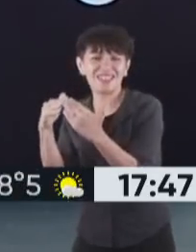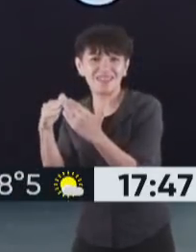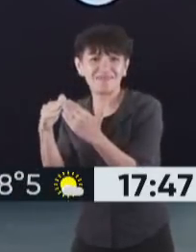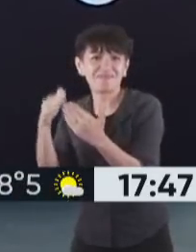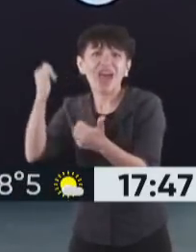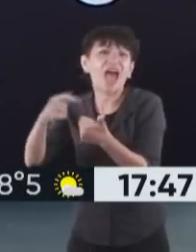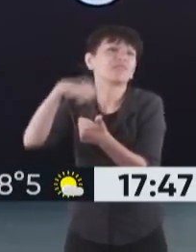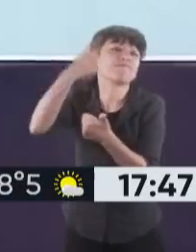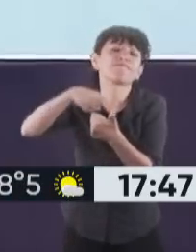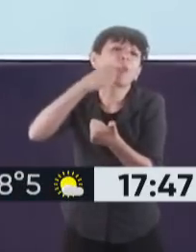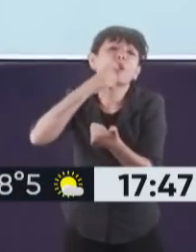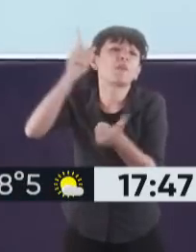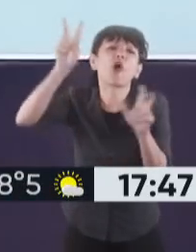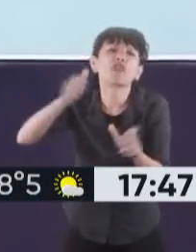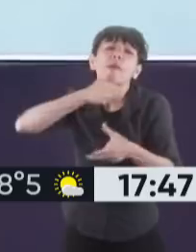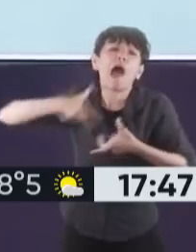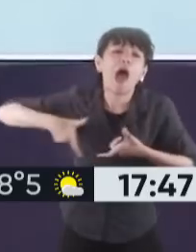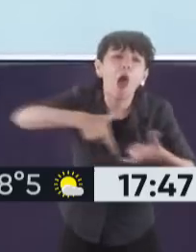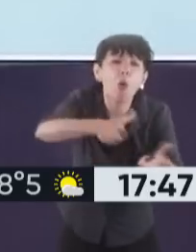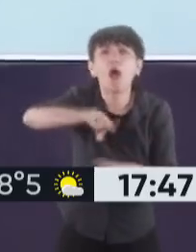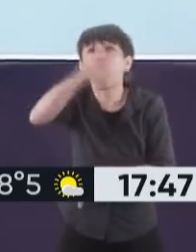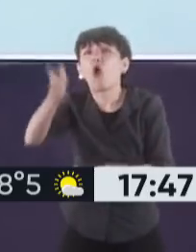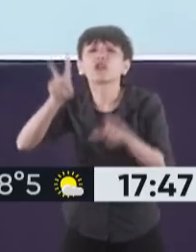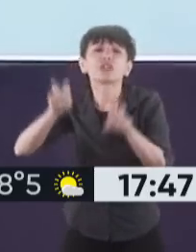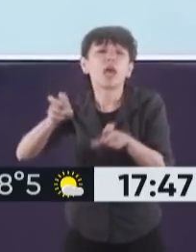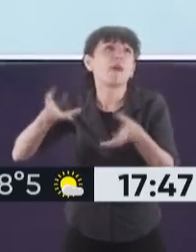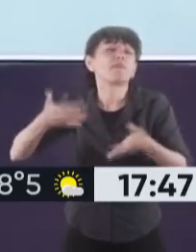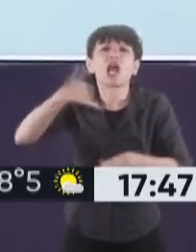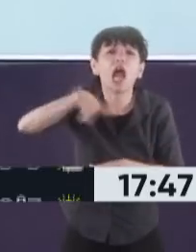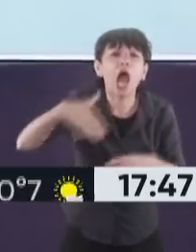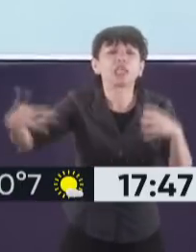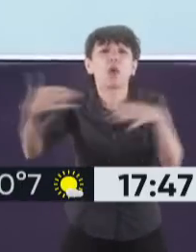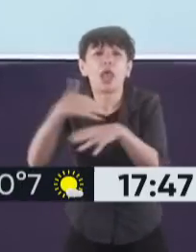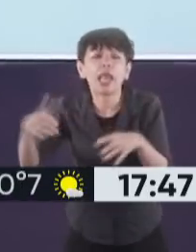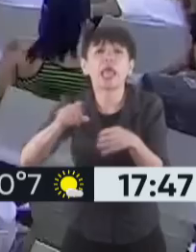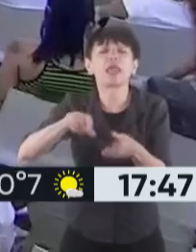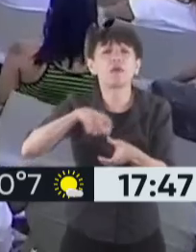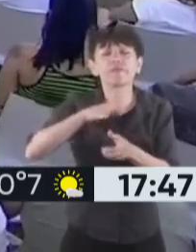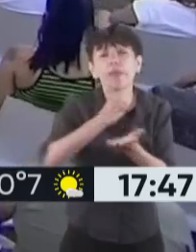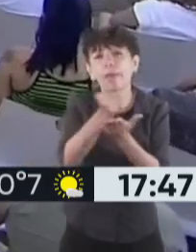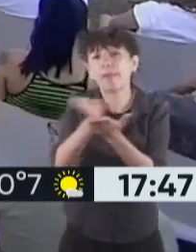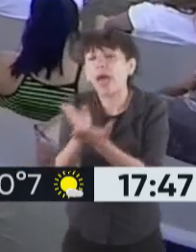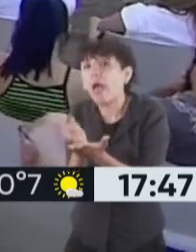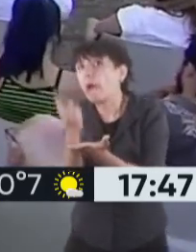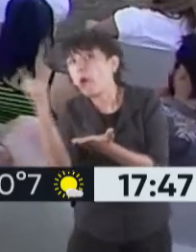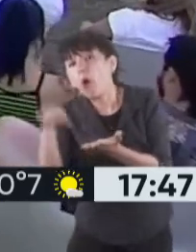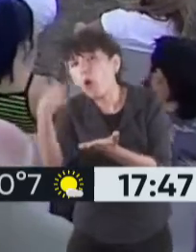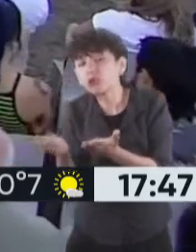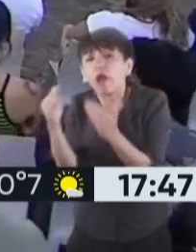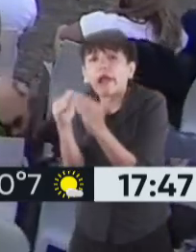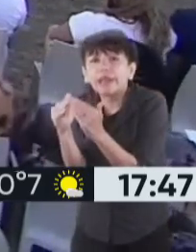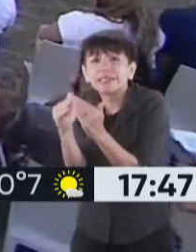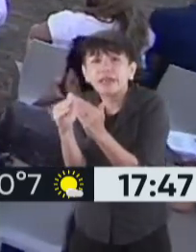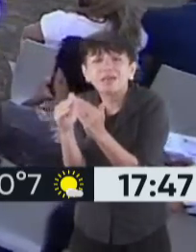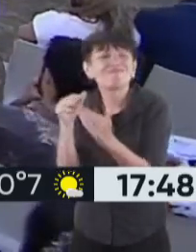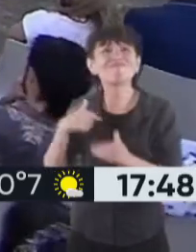obras hídricas, hay obras viales, y también hay viviendas, pero yo quería que hubiera alguien que solo